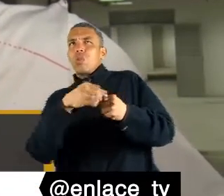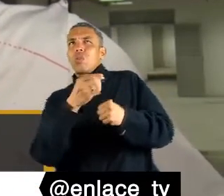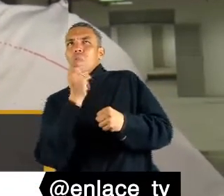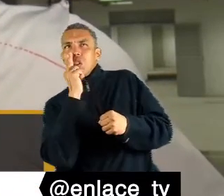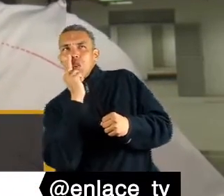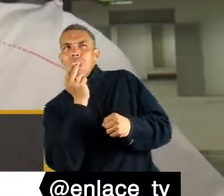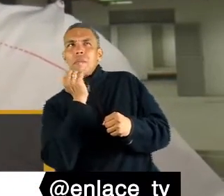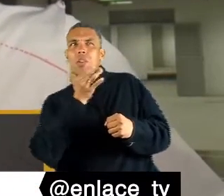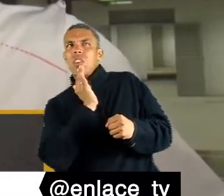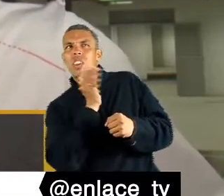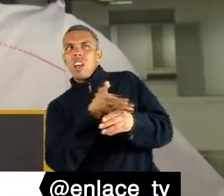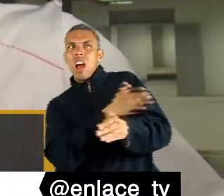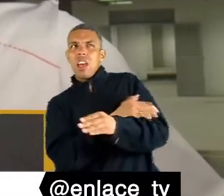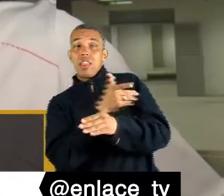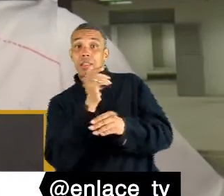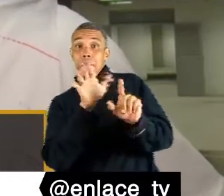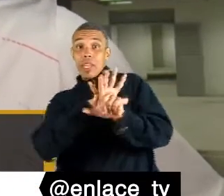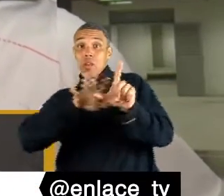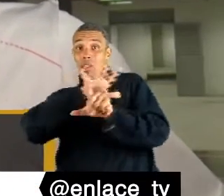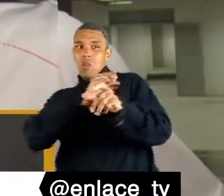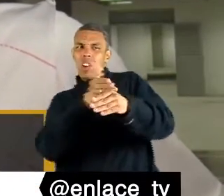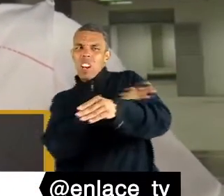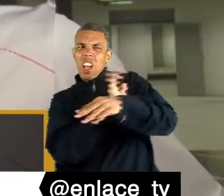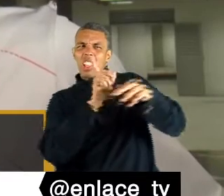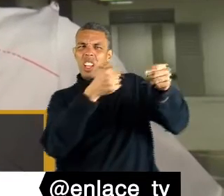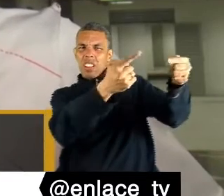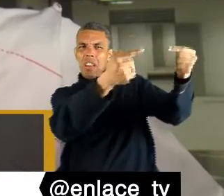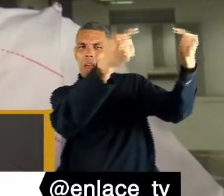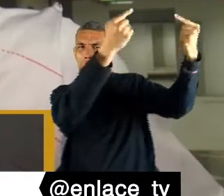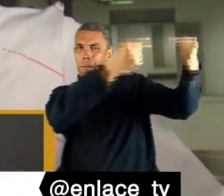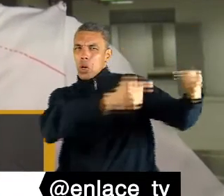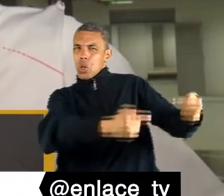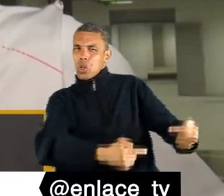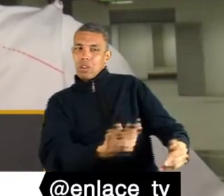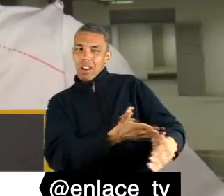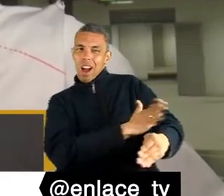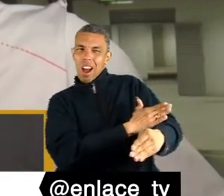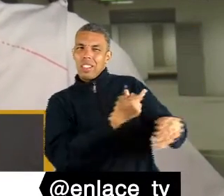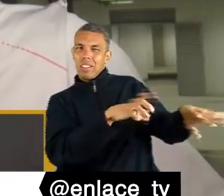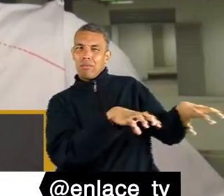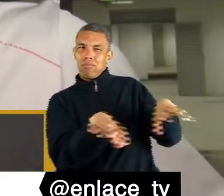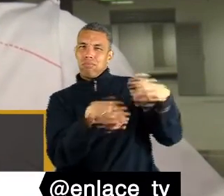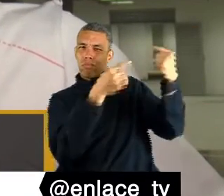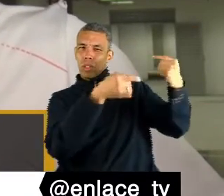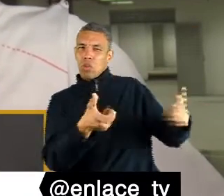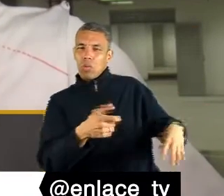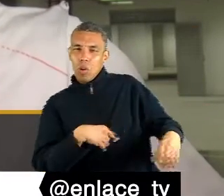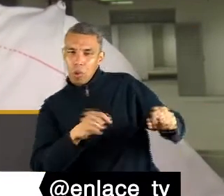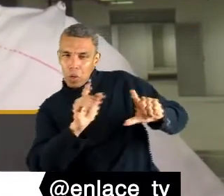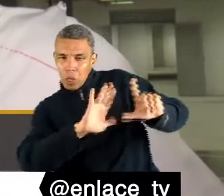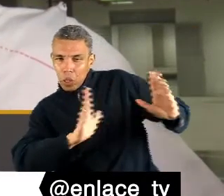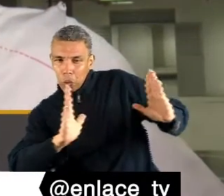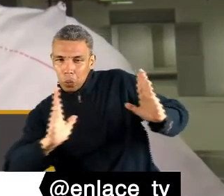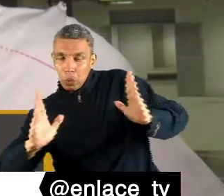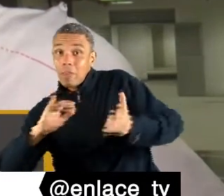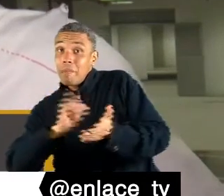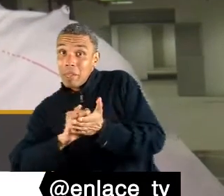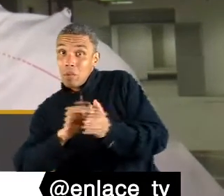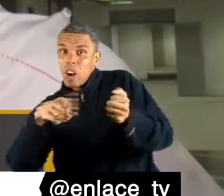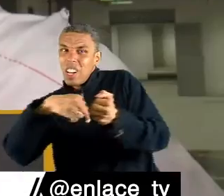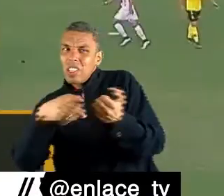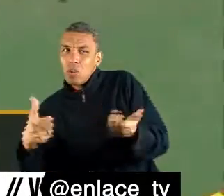al final te ayuda en la cancha, pero bueno, eso en la cancha hay que ratificarlo, hay que correr, hay que luchar, y hoy creo que los compañeros hicieron todo para